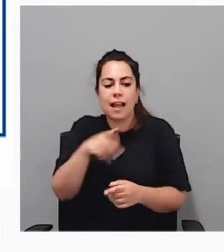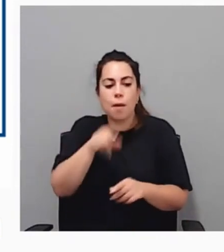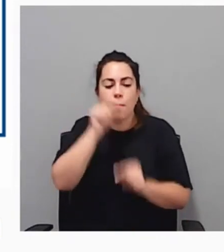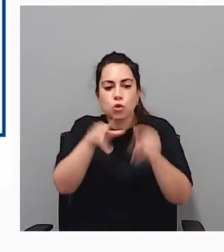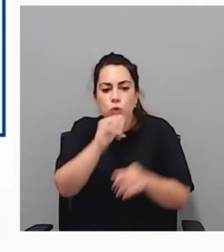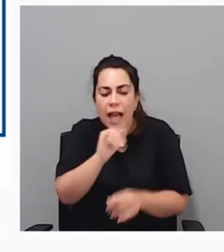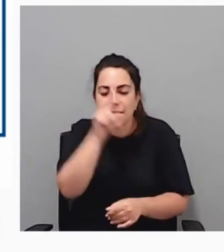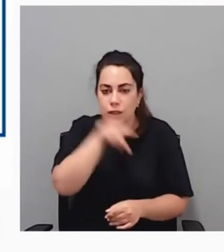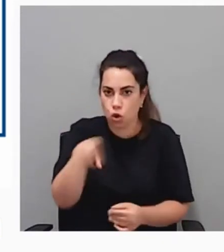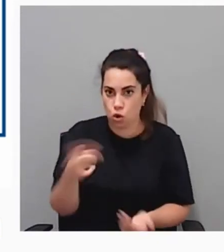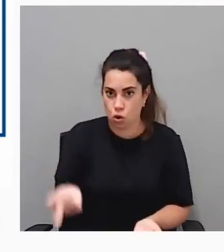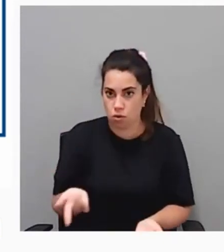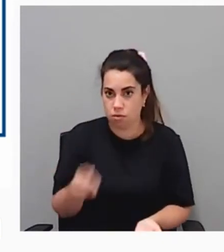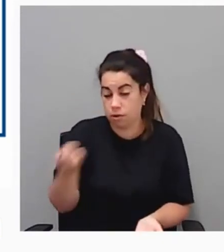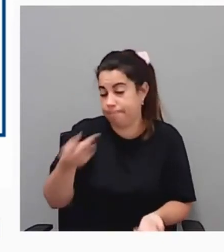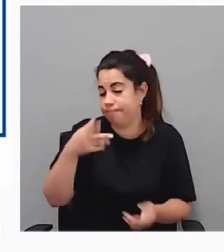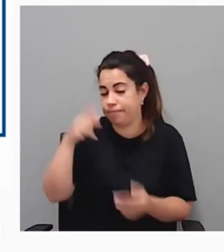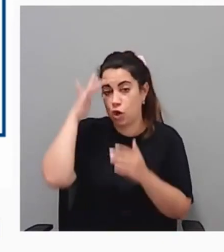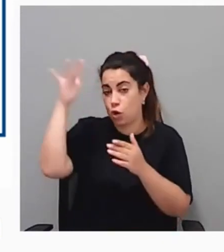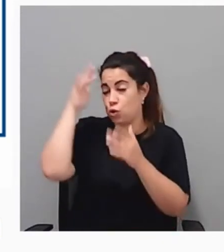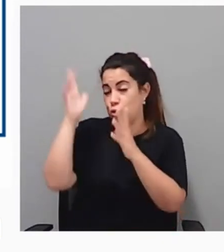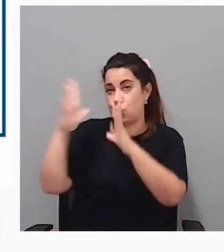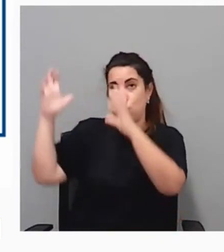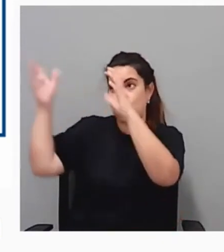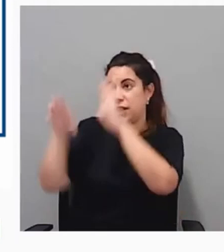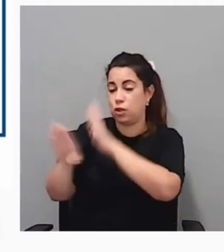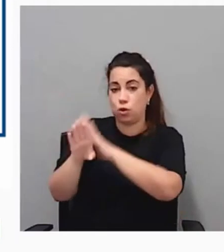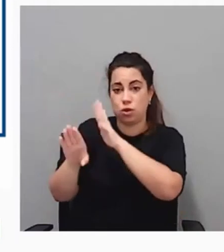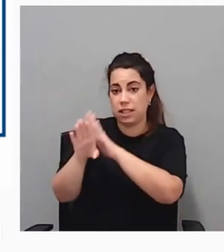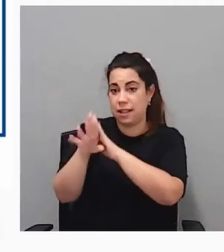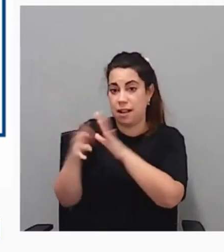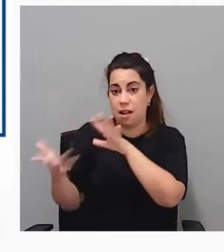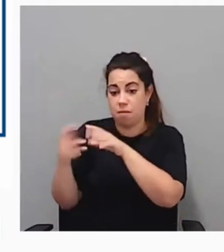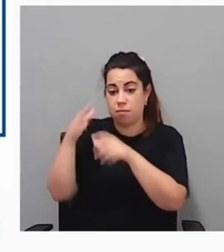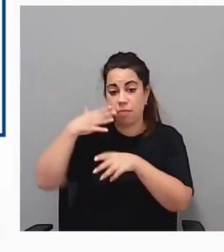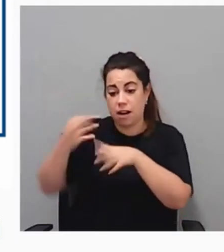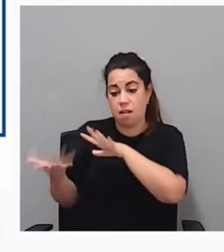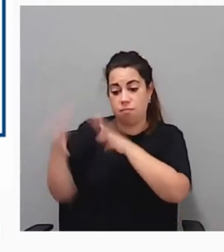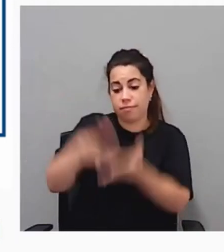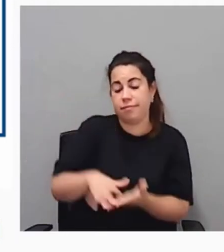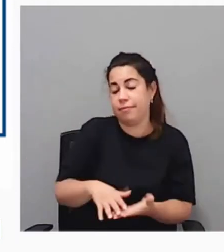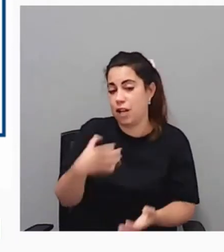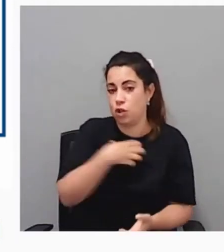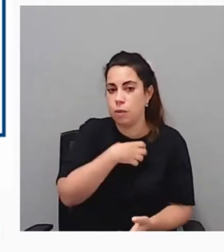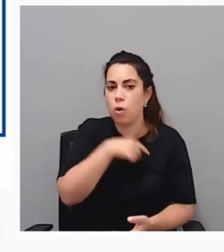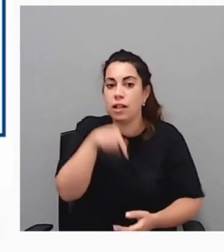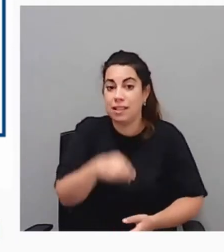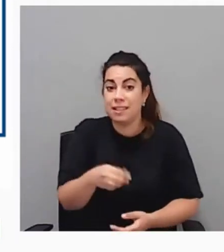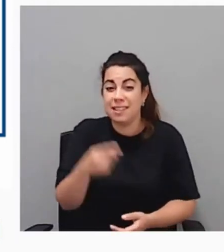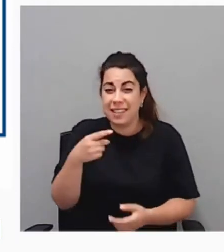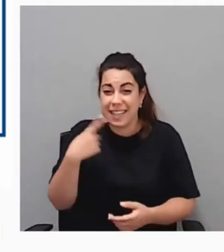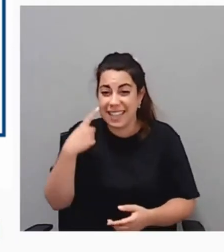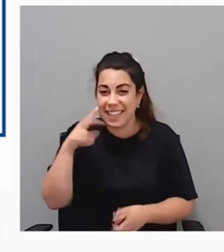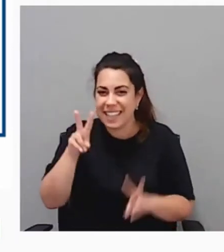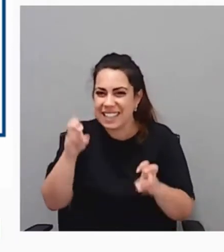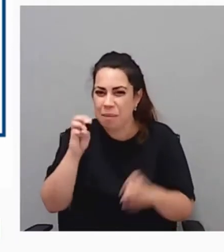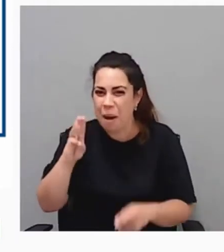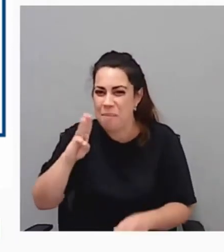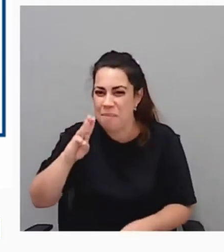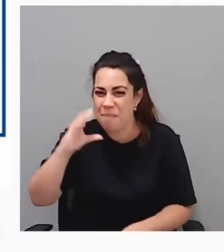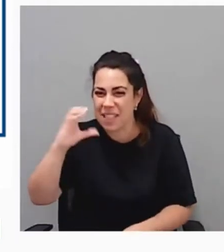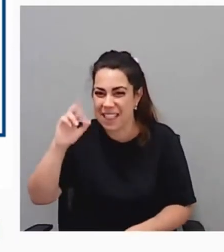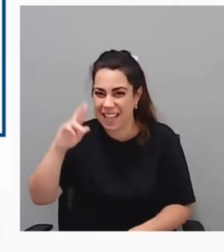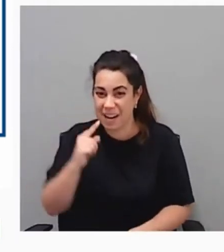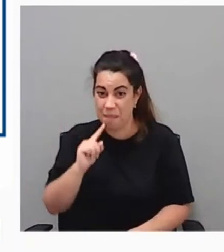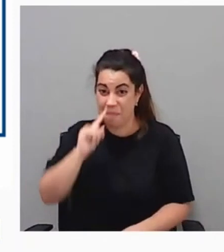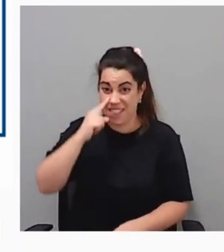Esto sigue siendo un sueño. Hemos comprobado lo lenta que es la PCR, que es una tecnología de los años 70. Pero cómo funciona,